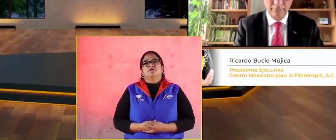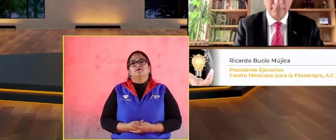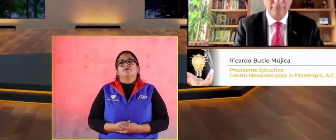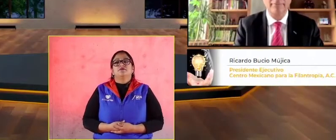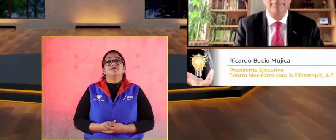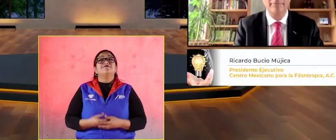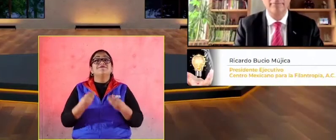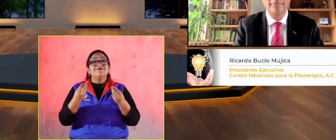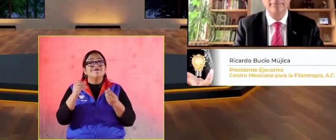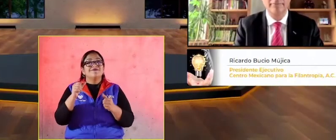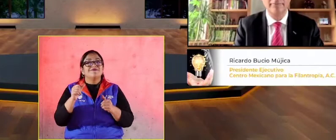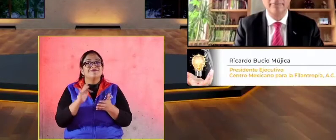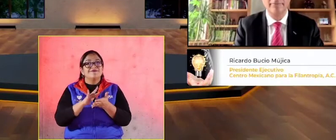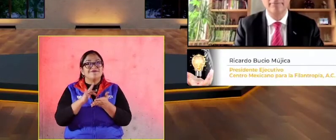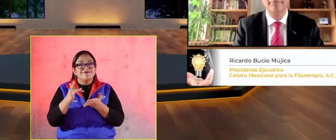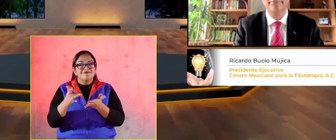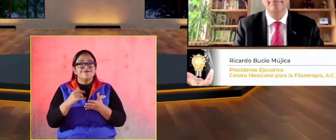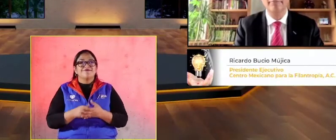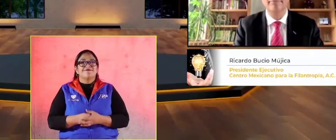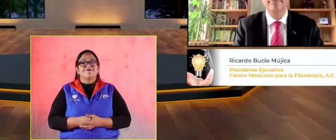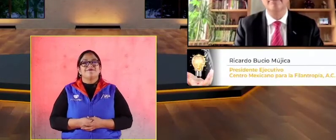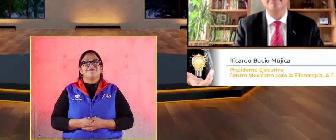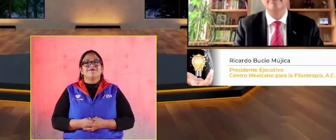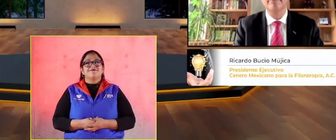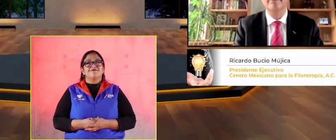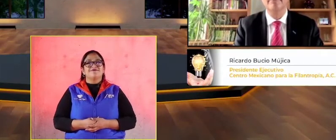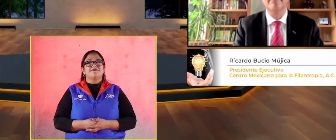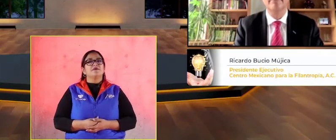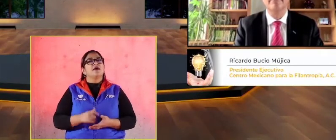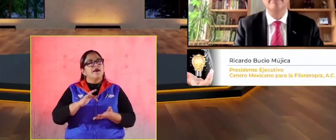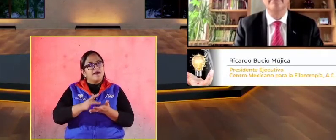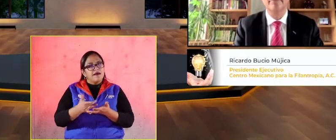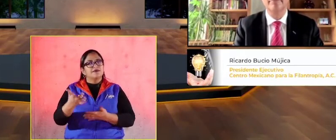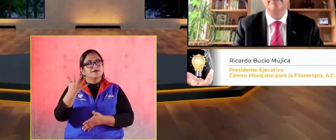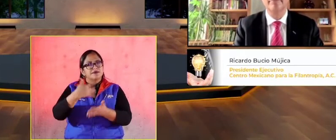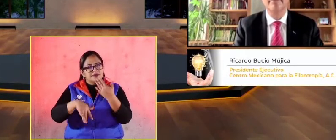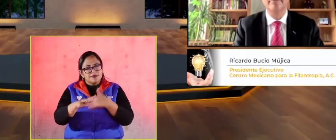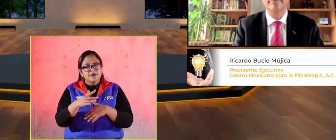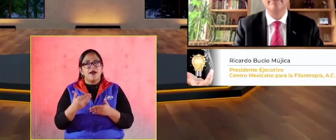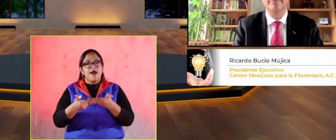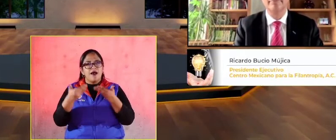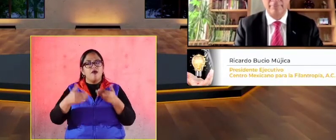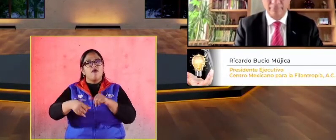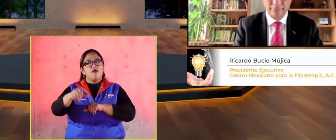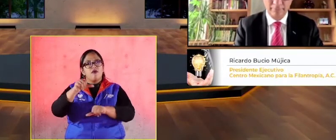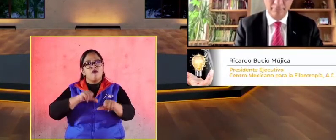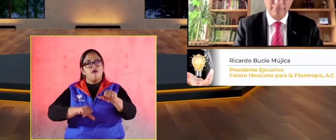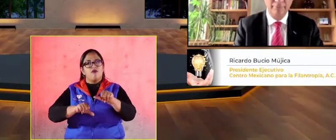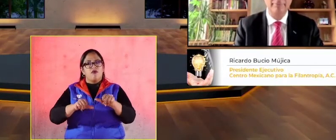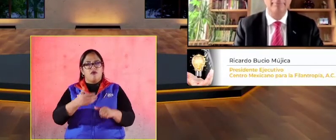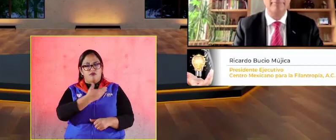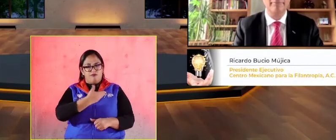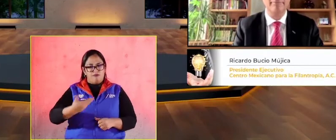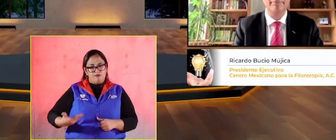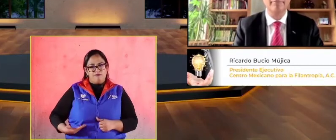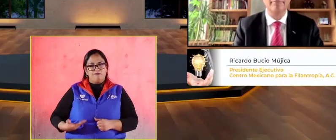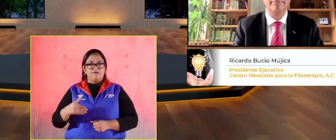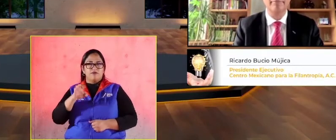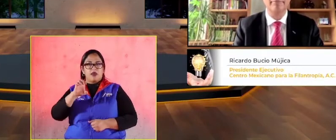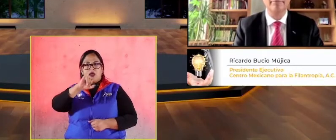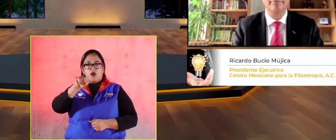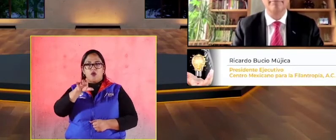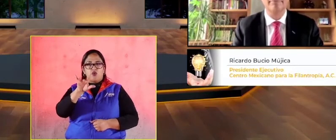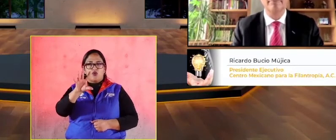Muchas gracias, estimado José Ignacio. Gracias por tus palabras. Y ahora le dejamos la palabra a nuestro presidente ejecutivo,